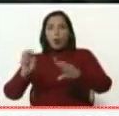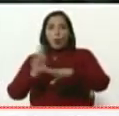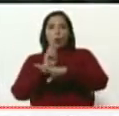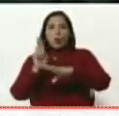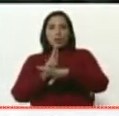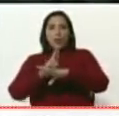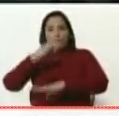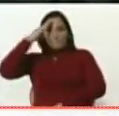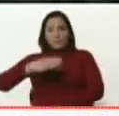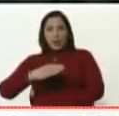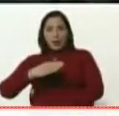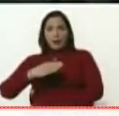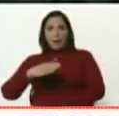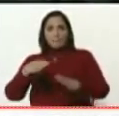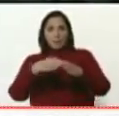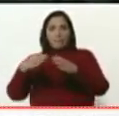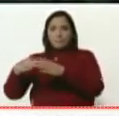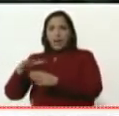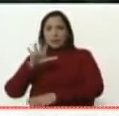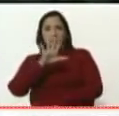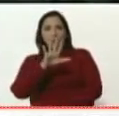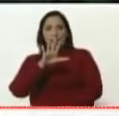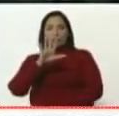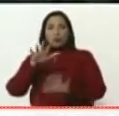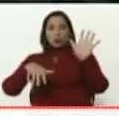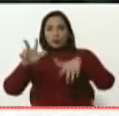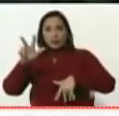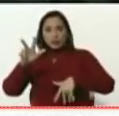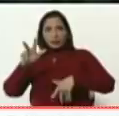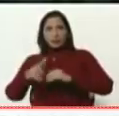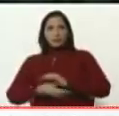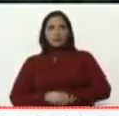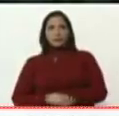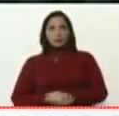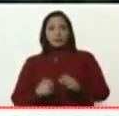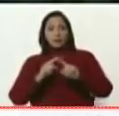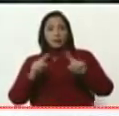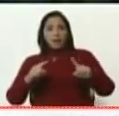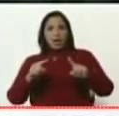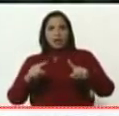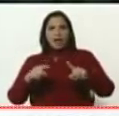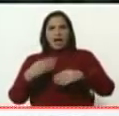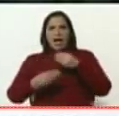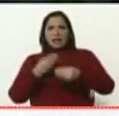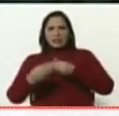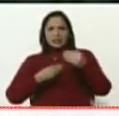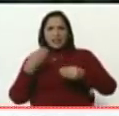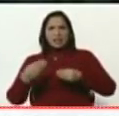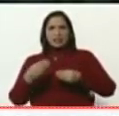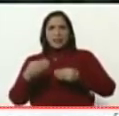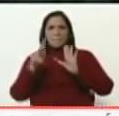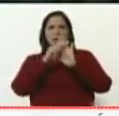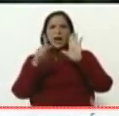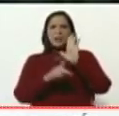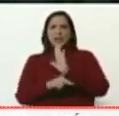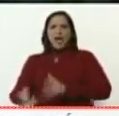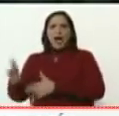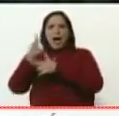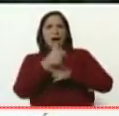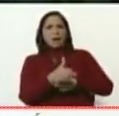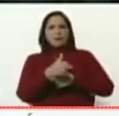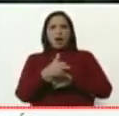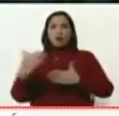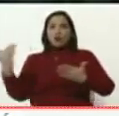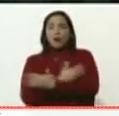batallón 513 de Infantería de Selva, Mariano Montilla, para hacerse con un parque de armas. Se robaron